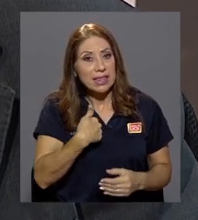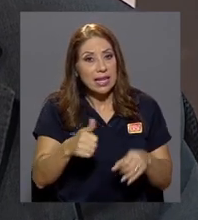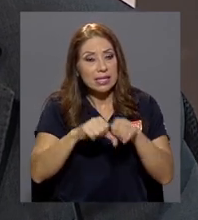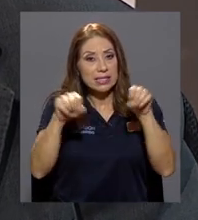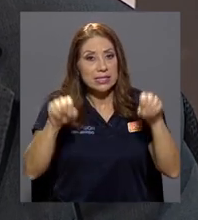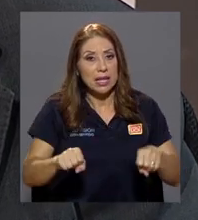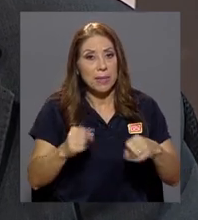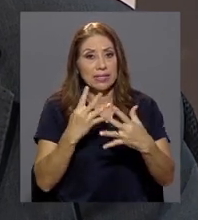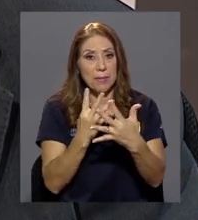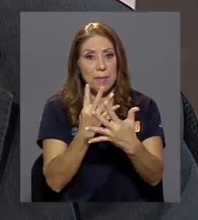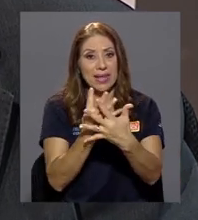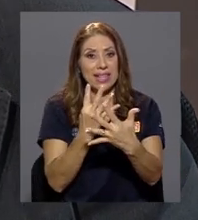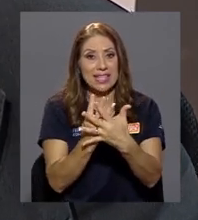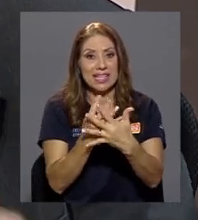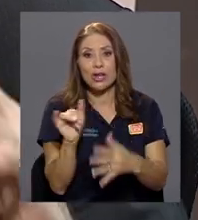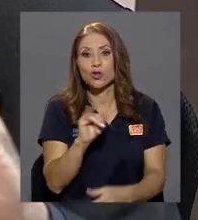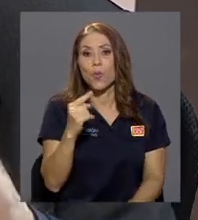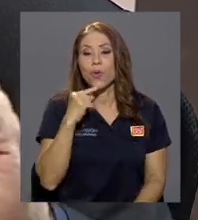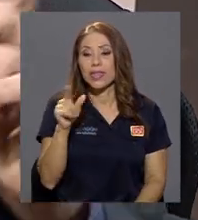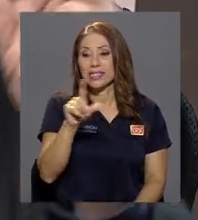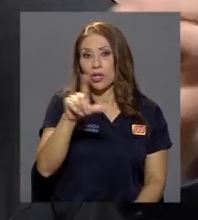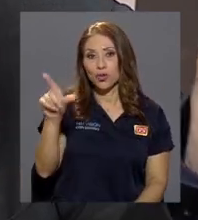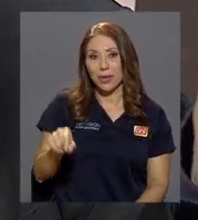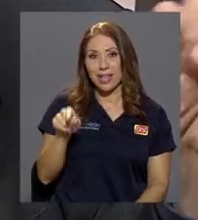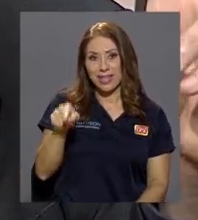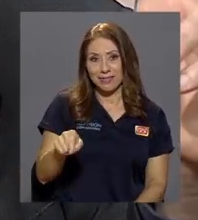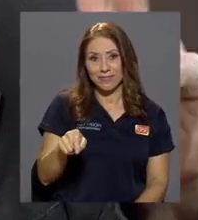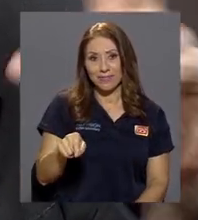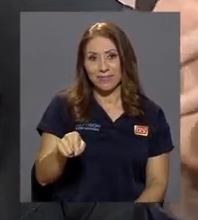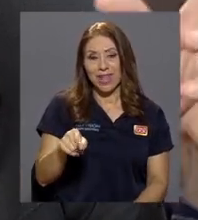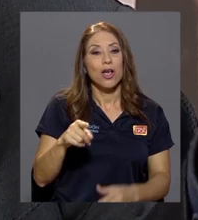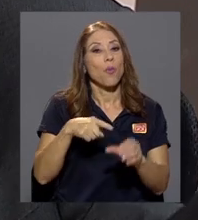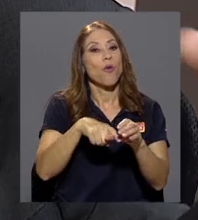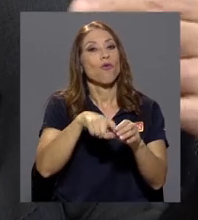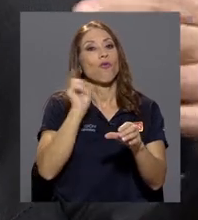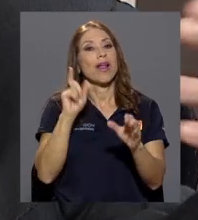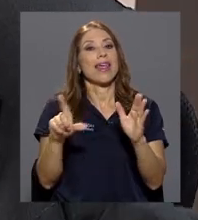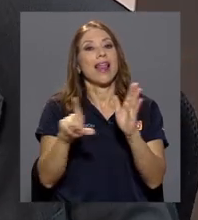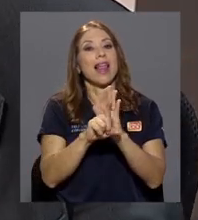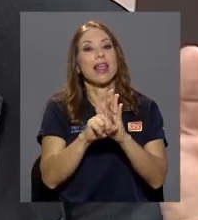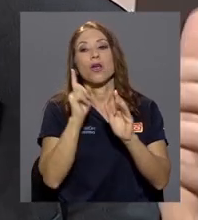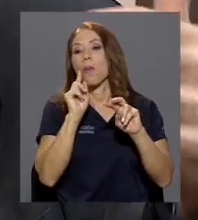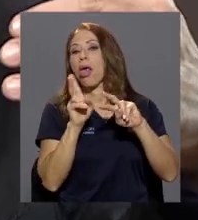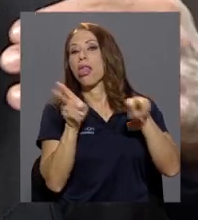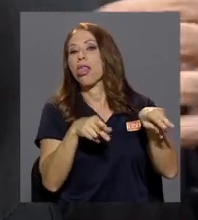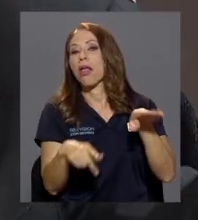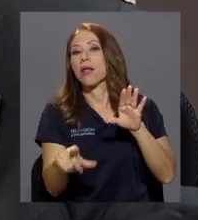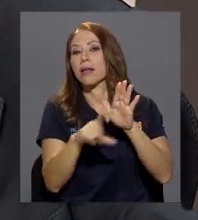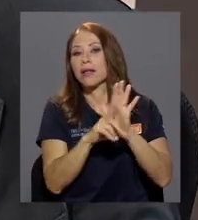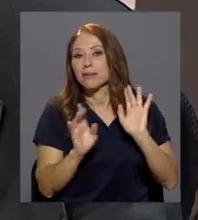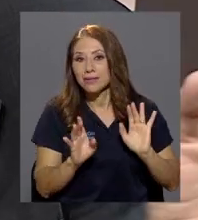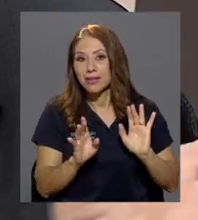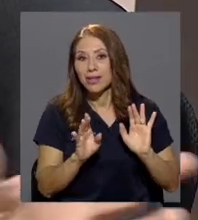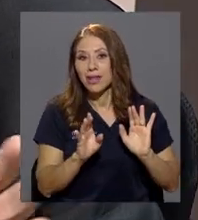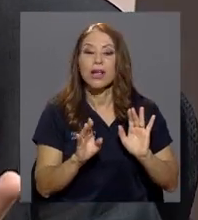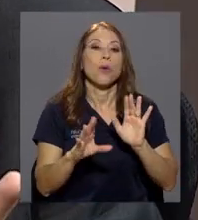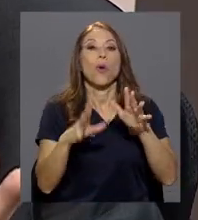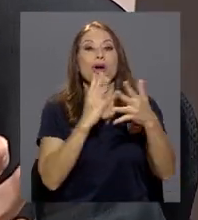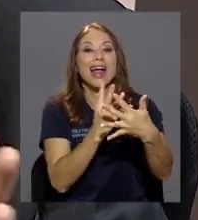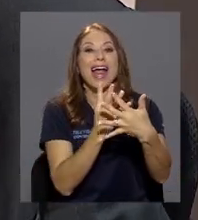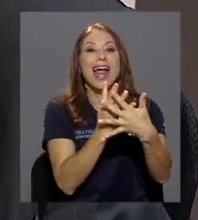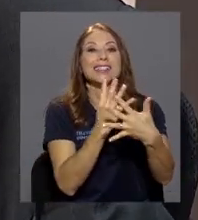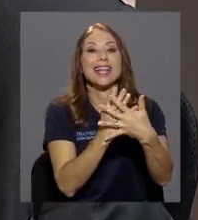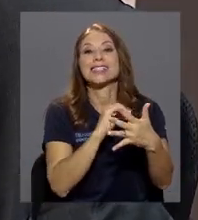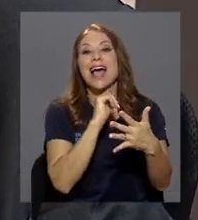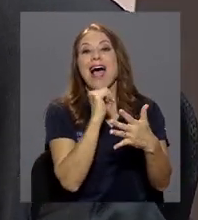sistemas penitenciarios dicen los italianos fury leyes fuera de la ley y al margen de la legalidad unas cárceles legales